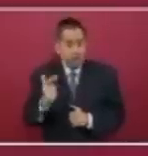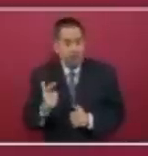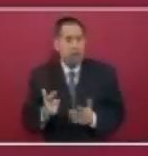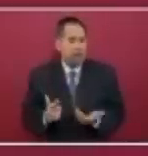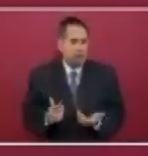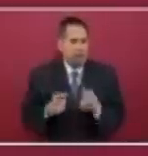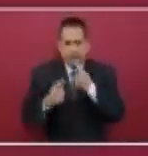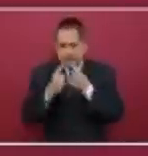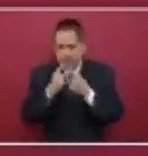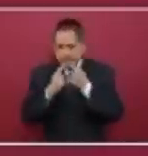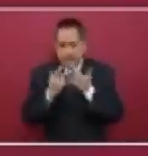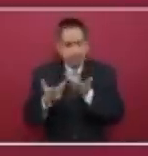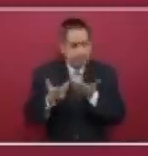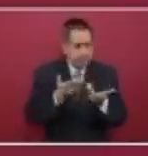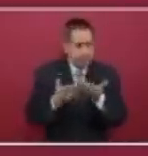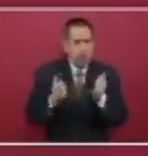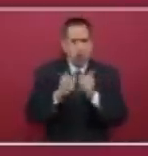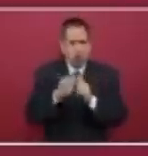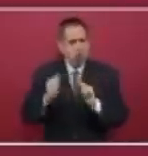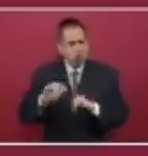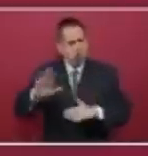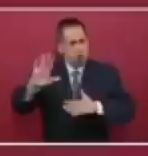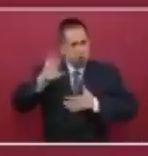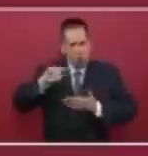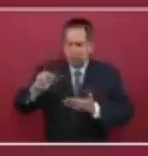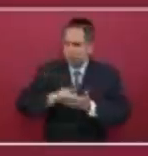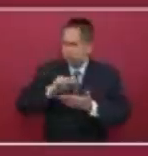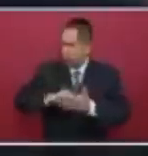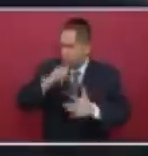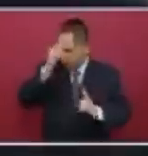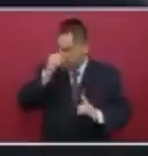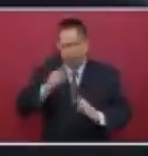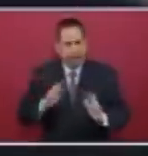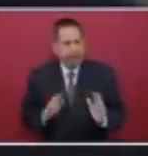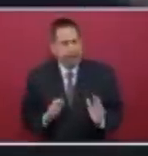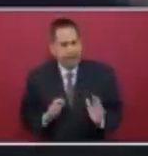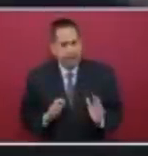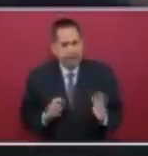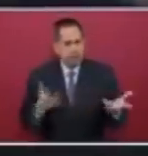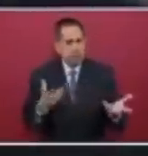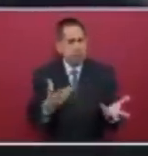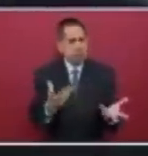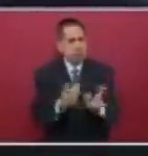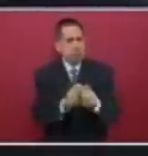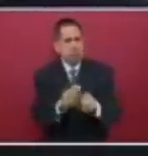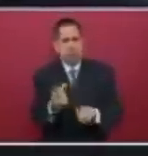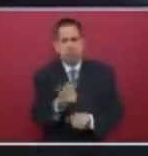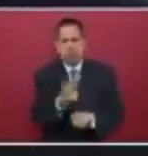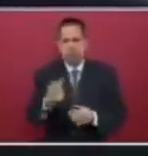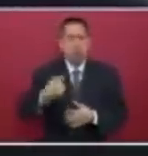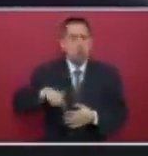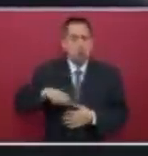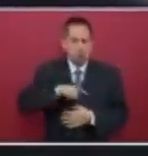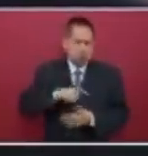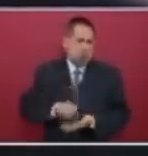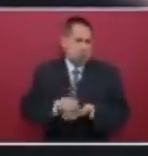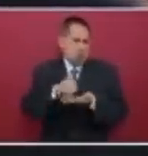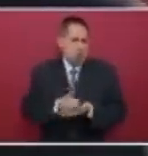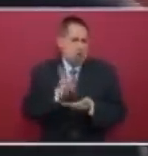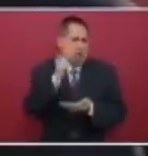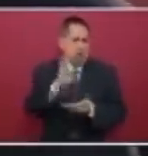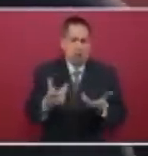un diálogo con compromisos pues se reúnan nosotros ayudamos